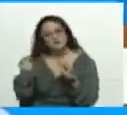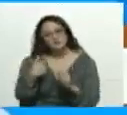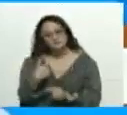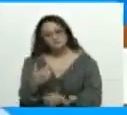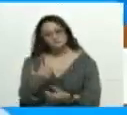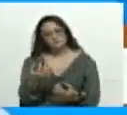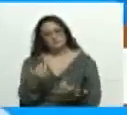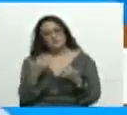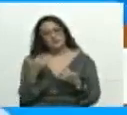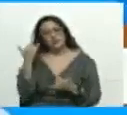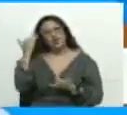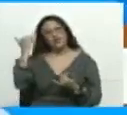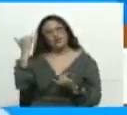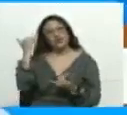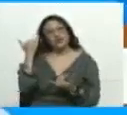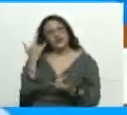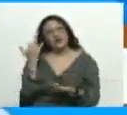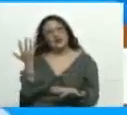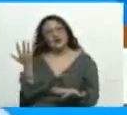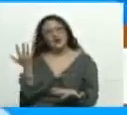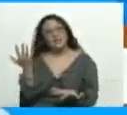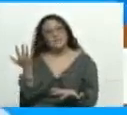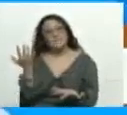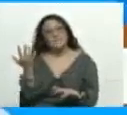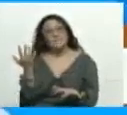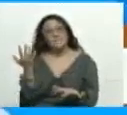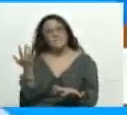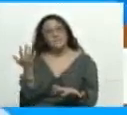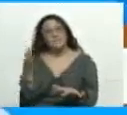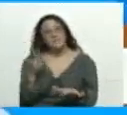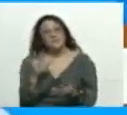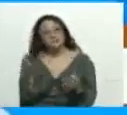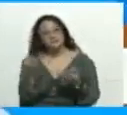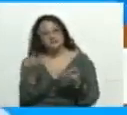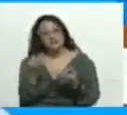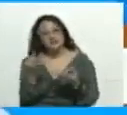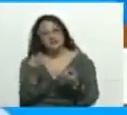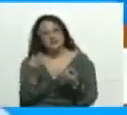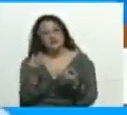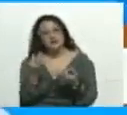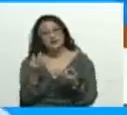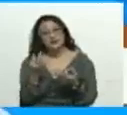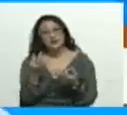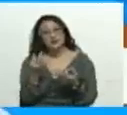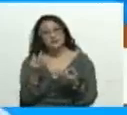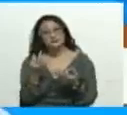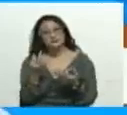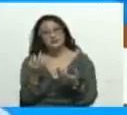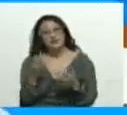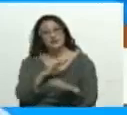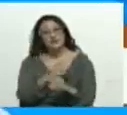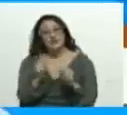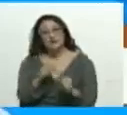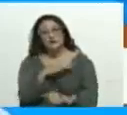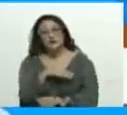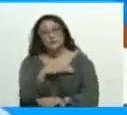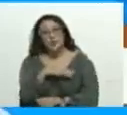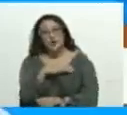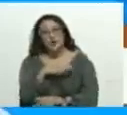mismo las ideas que le removía el autor o que le ratificaba era un un motor una fuerza moral